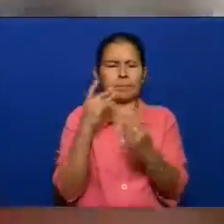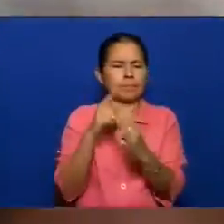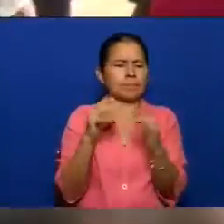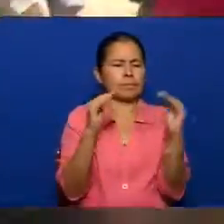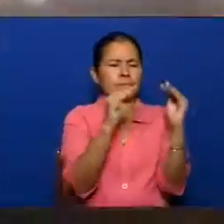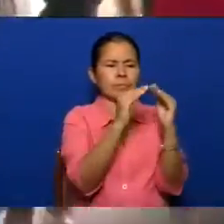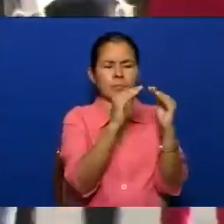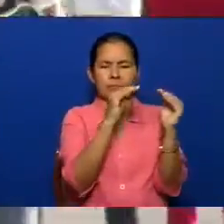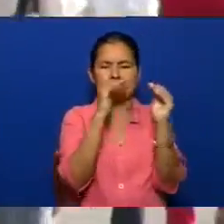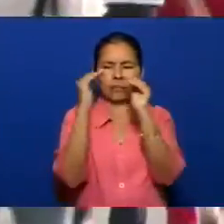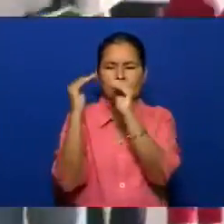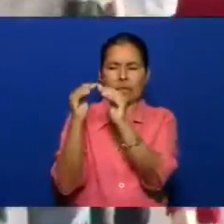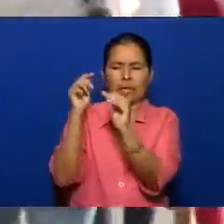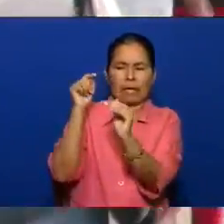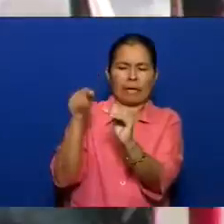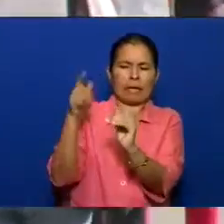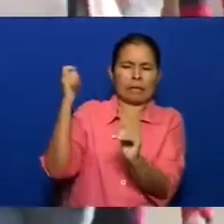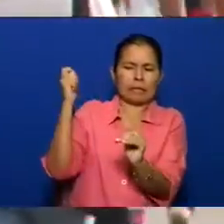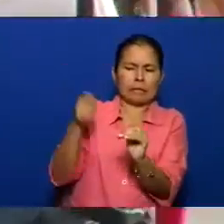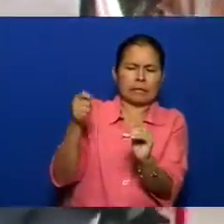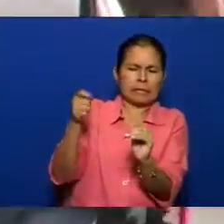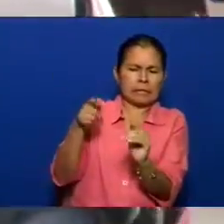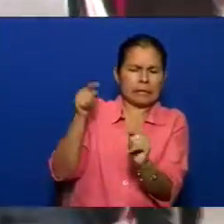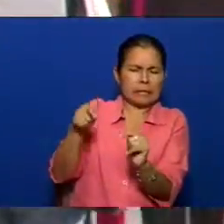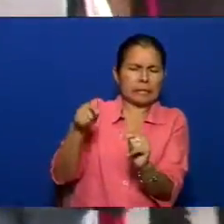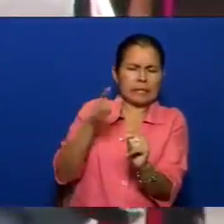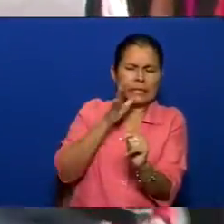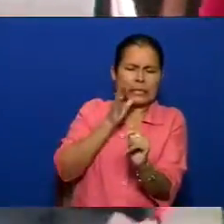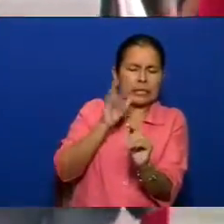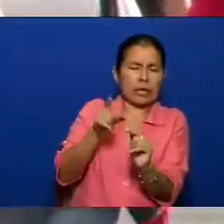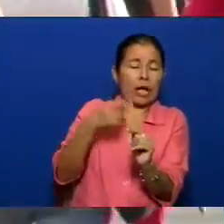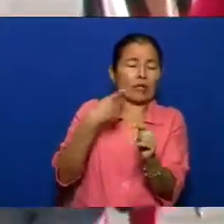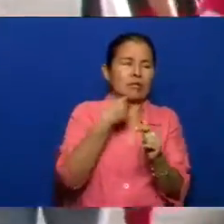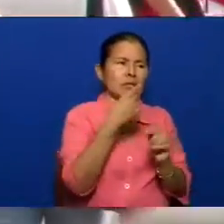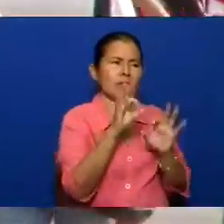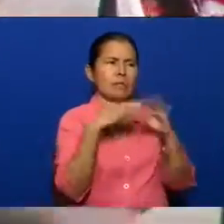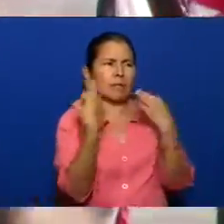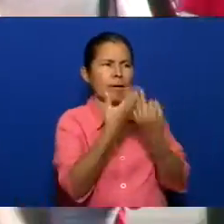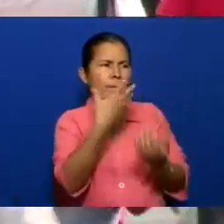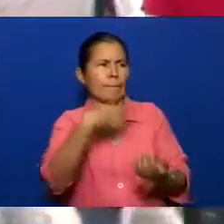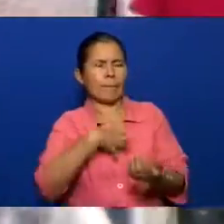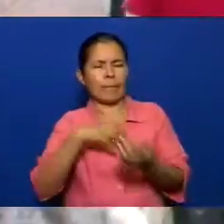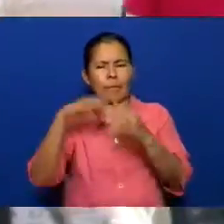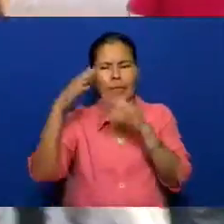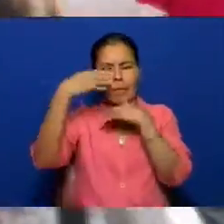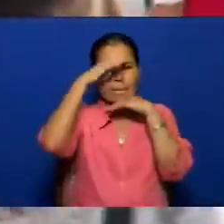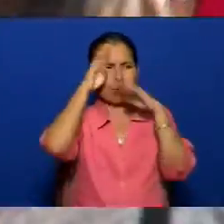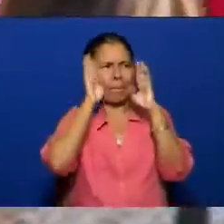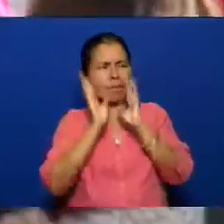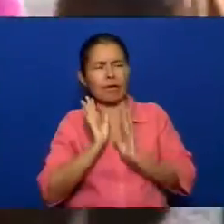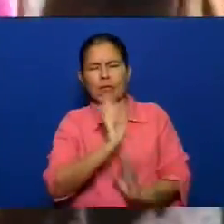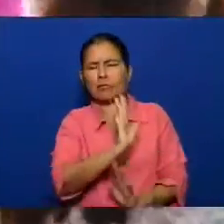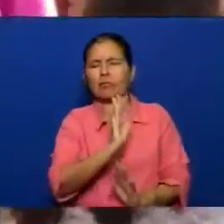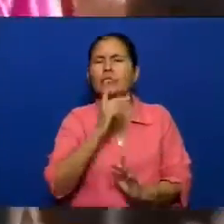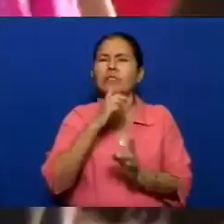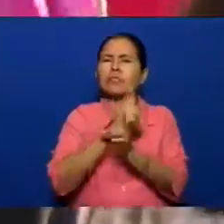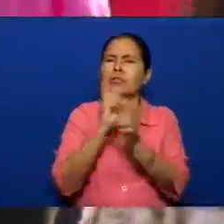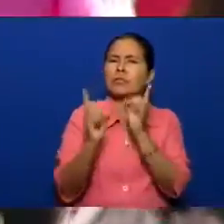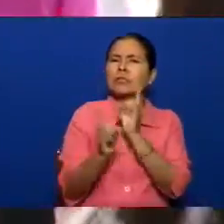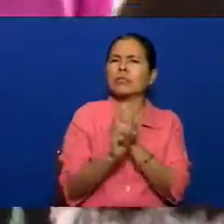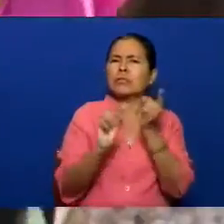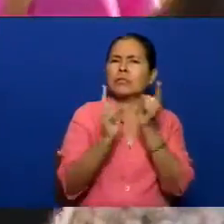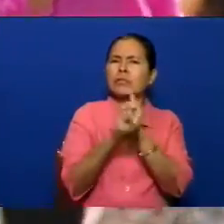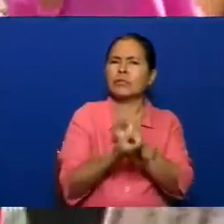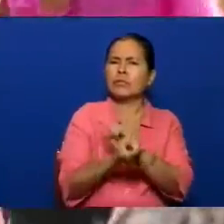están matando a un niño, pero es algo privado, no puedo. Eso es lo que debemos cambiar. Entonces, de nuevo, el marco legal,